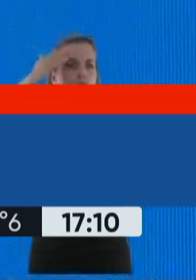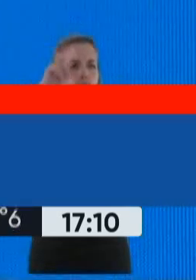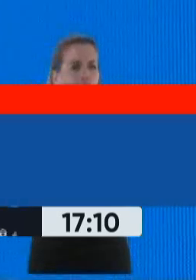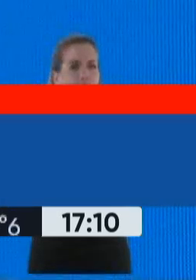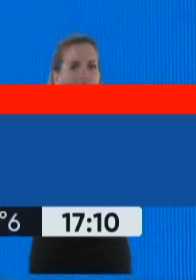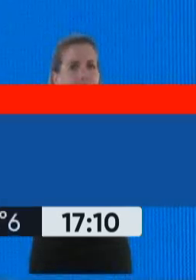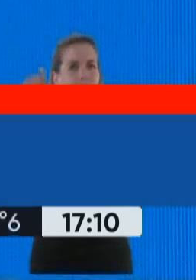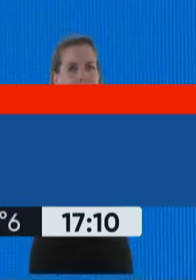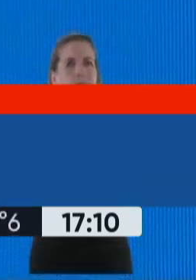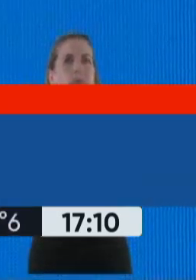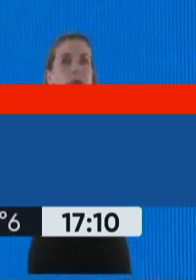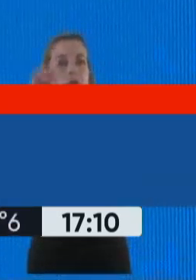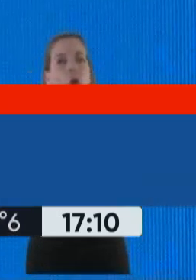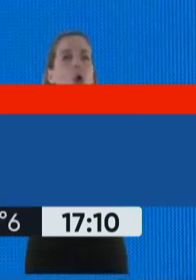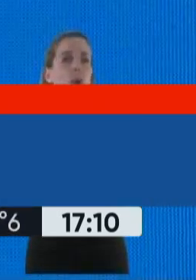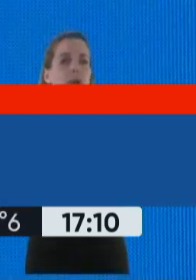para desarrollar sus culturas.